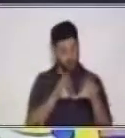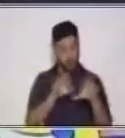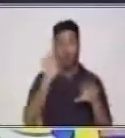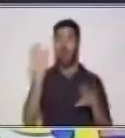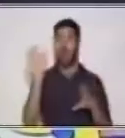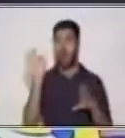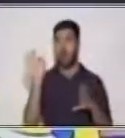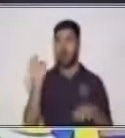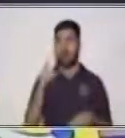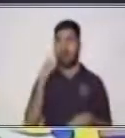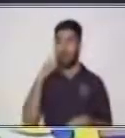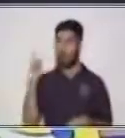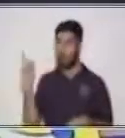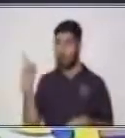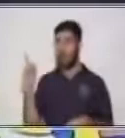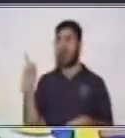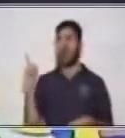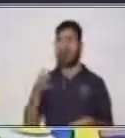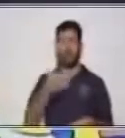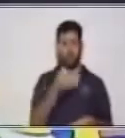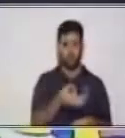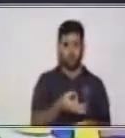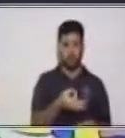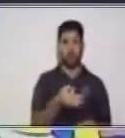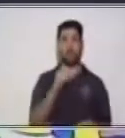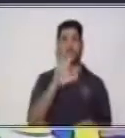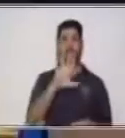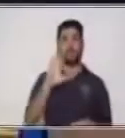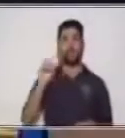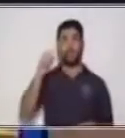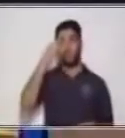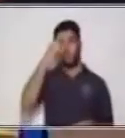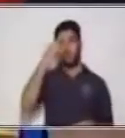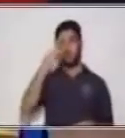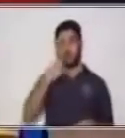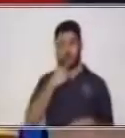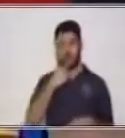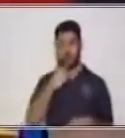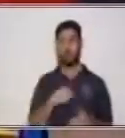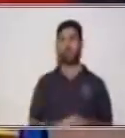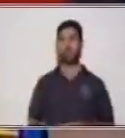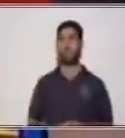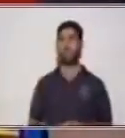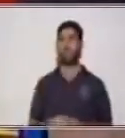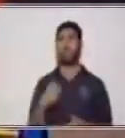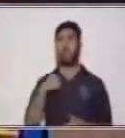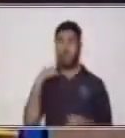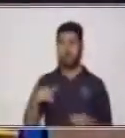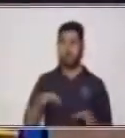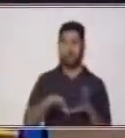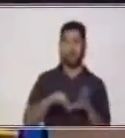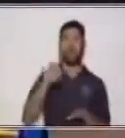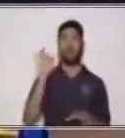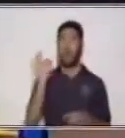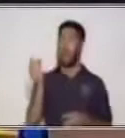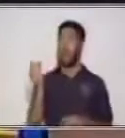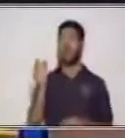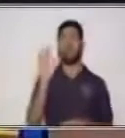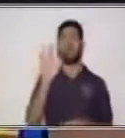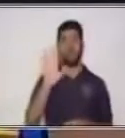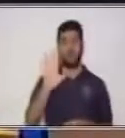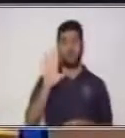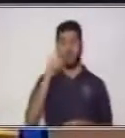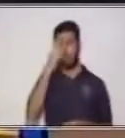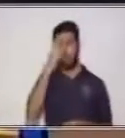moneda de 50 centavos, ¿sí? Tengo una moneda de 5